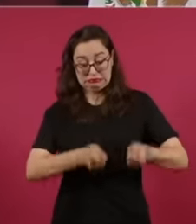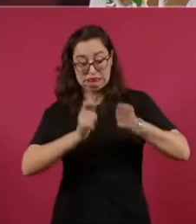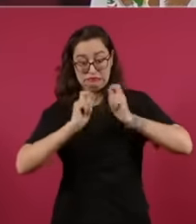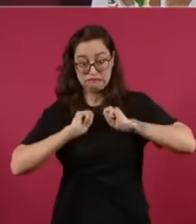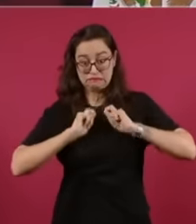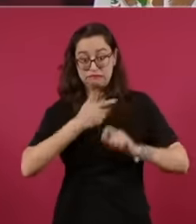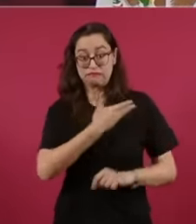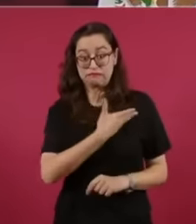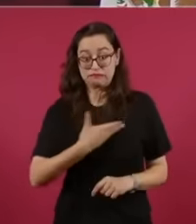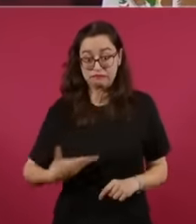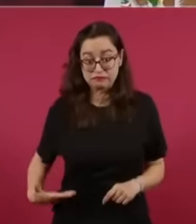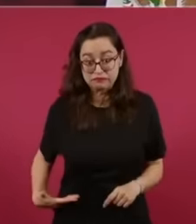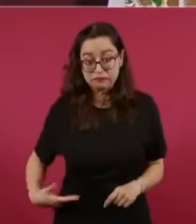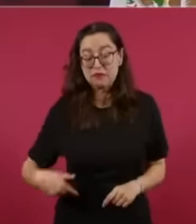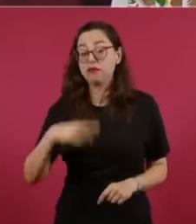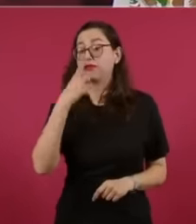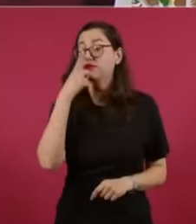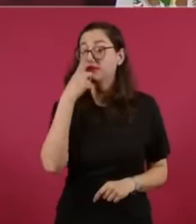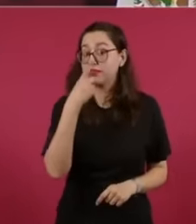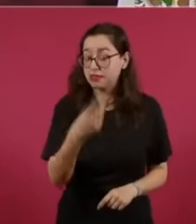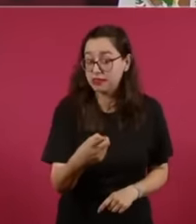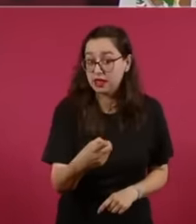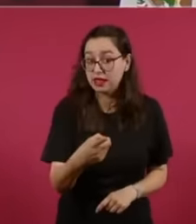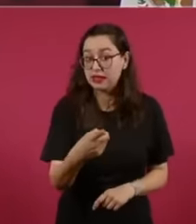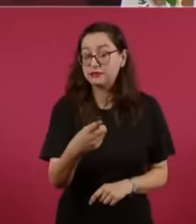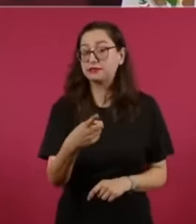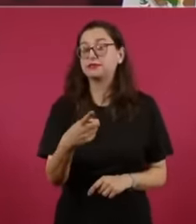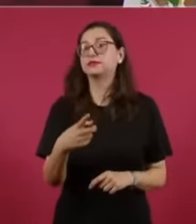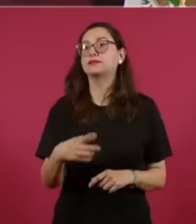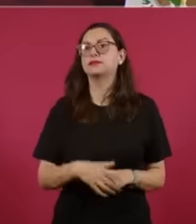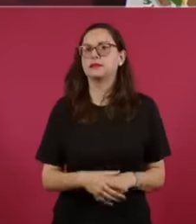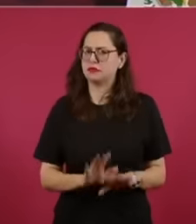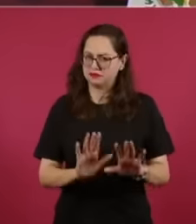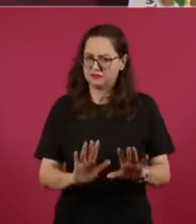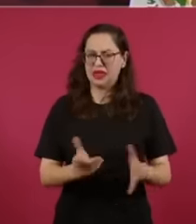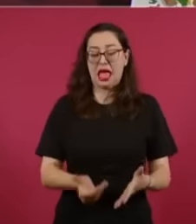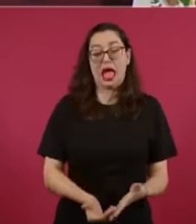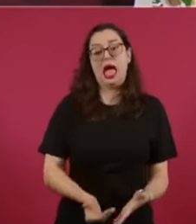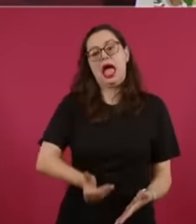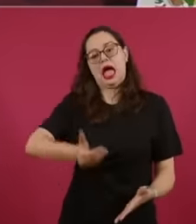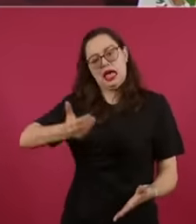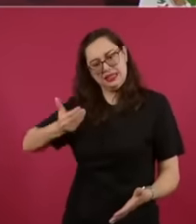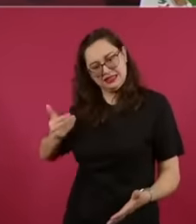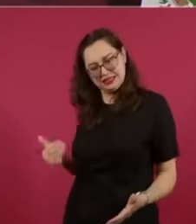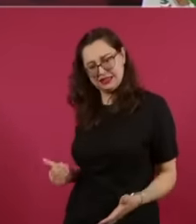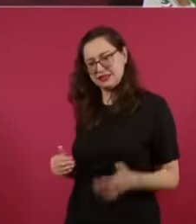varias veces, y lo reafirmé en el cierre de campaña, en el Azteca.